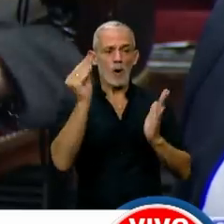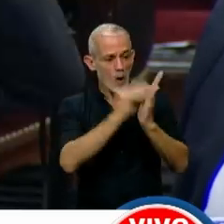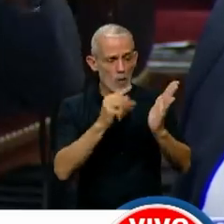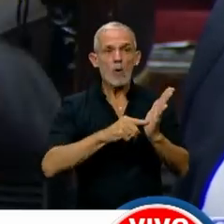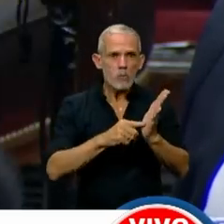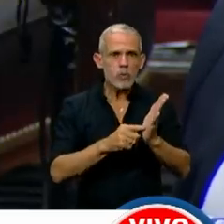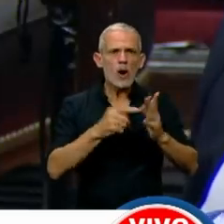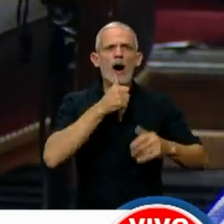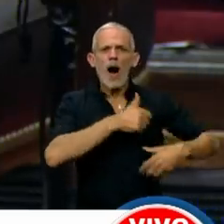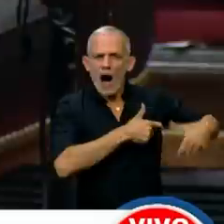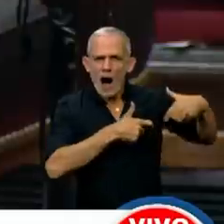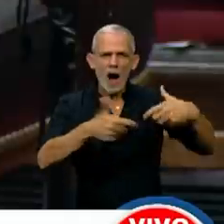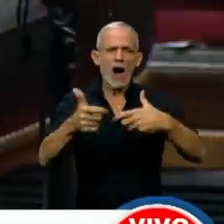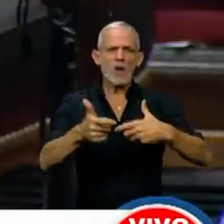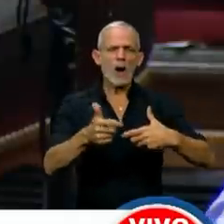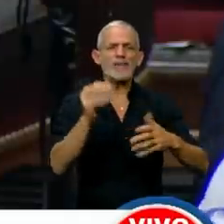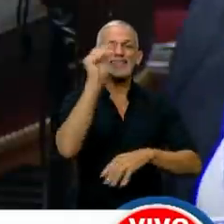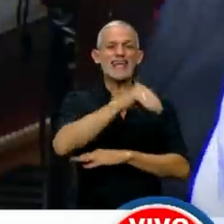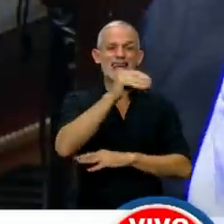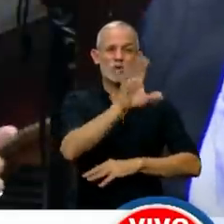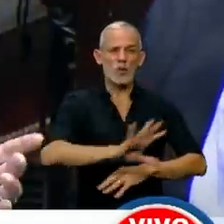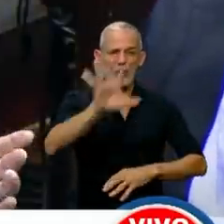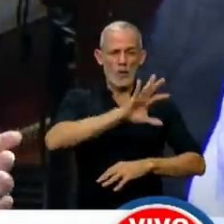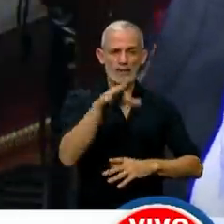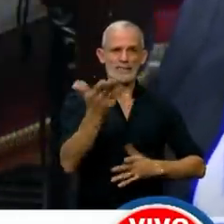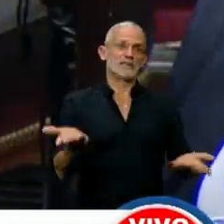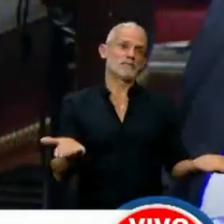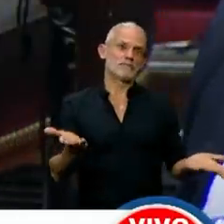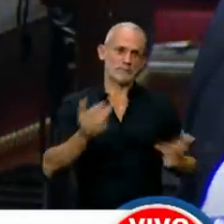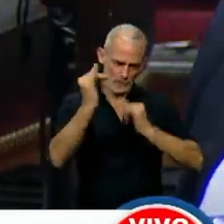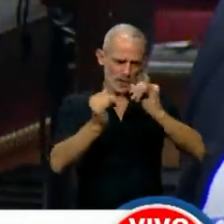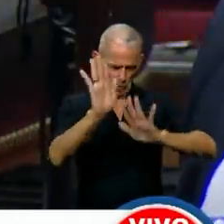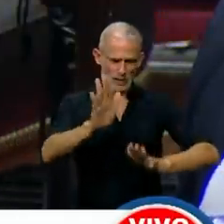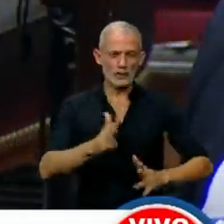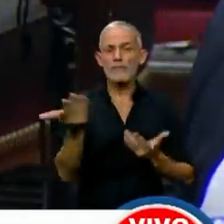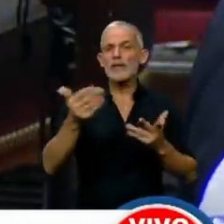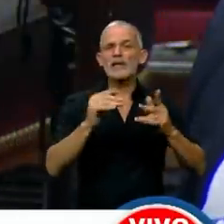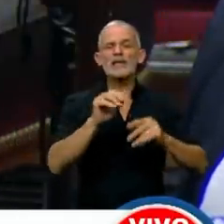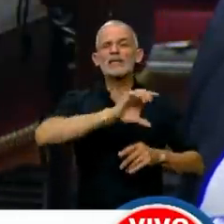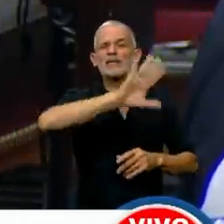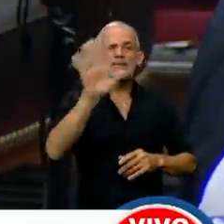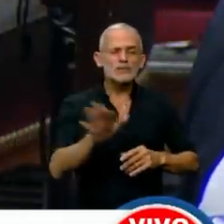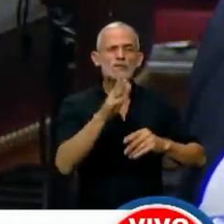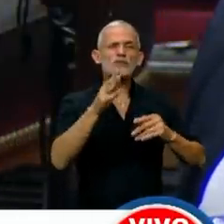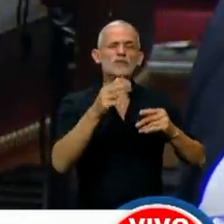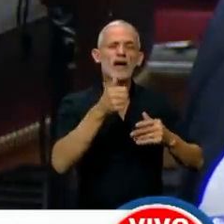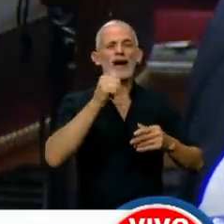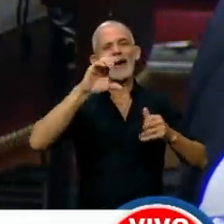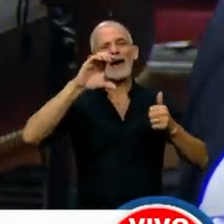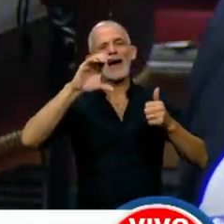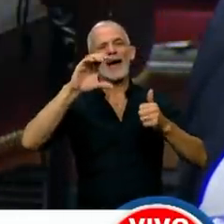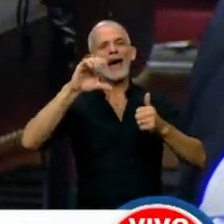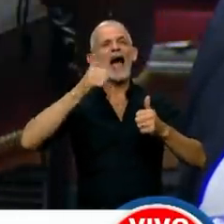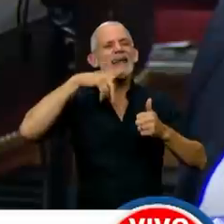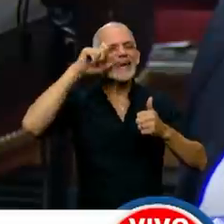un acueducto para la zona norte de santa cruz les comento la zona norte de santa cruz caleta olivia